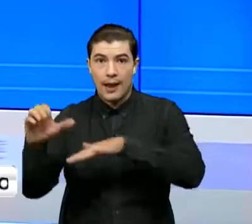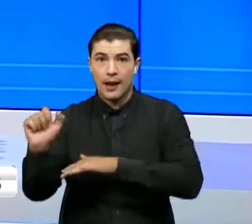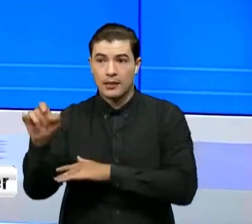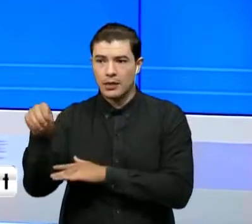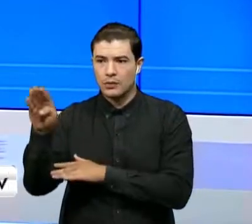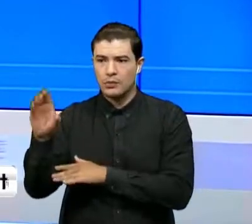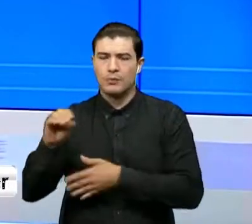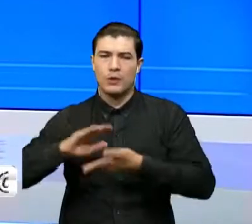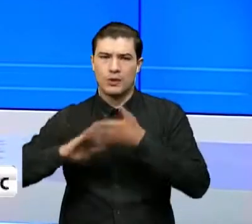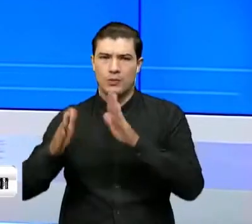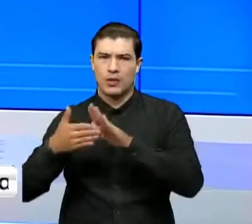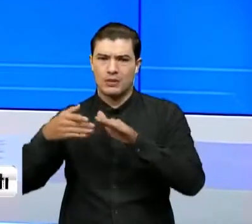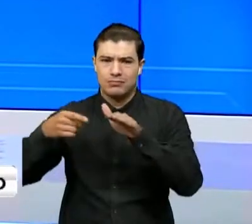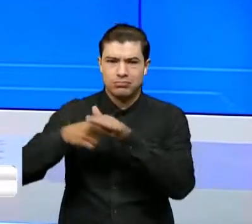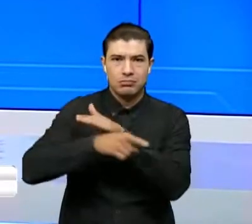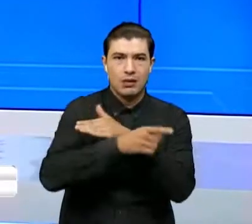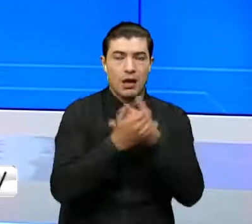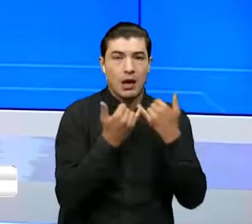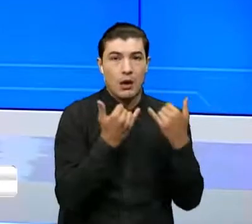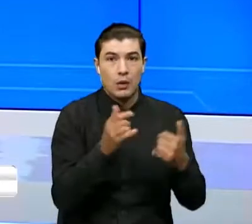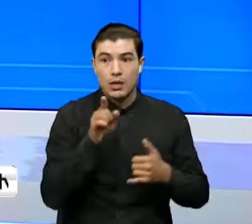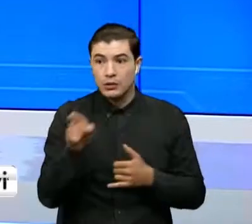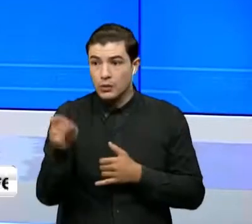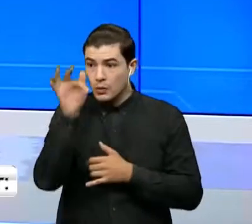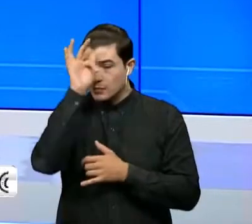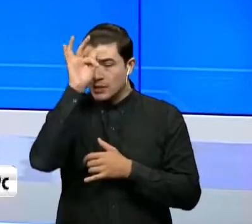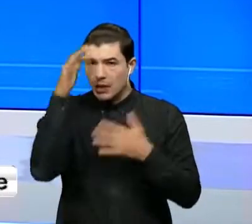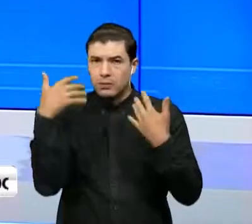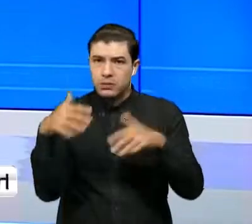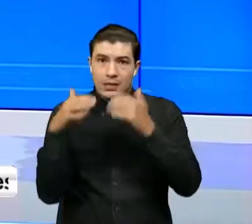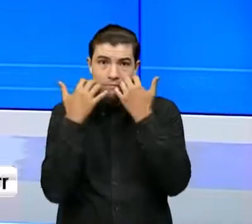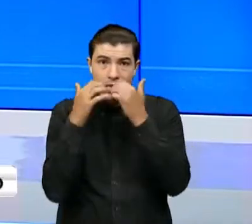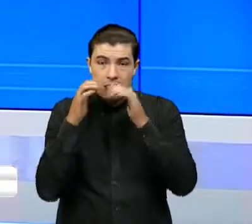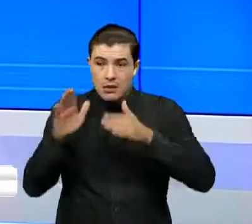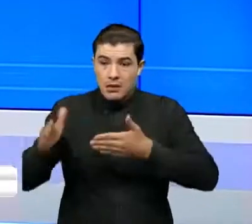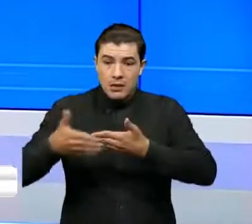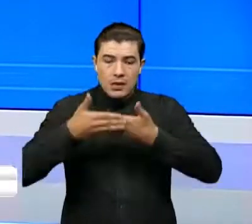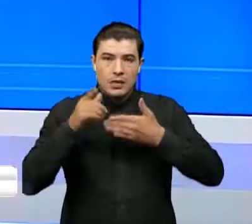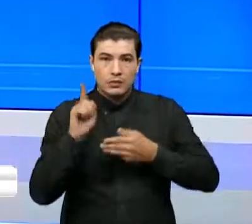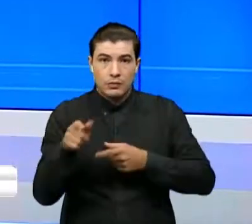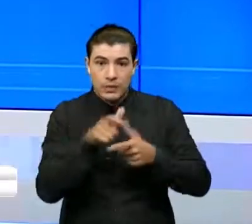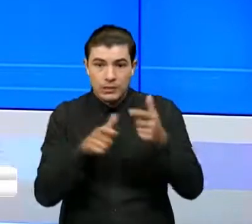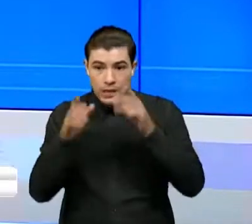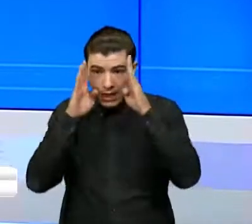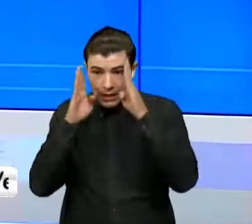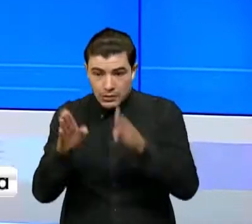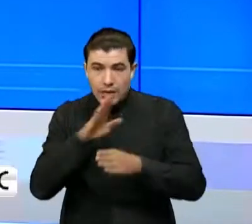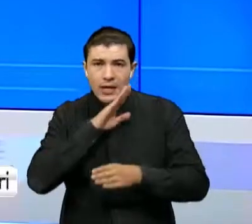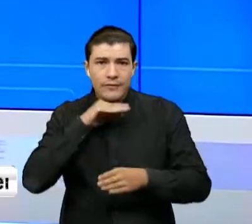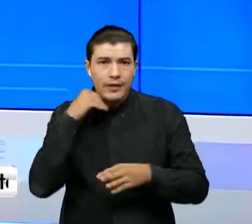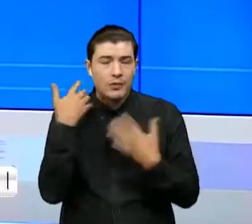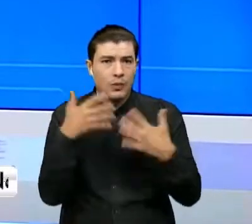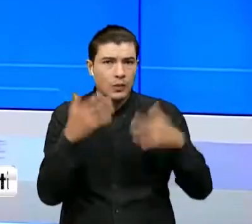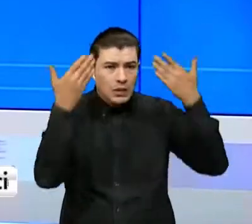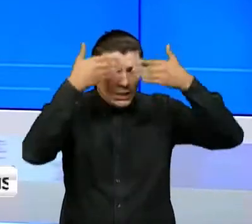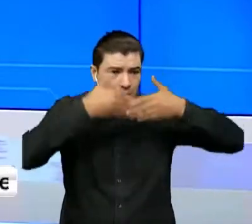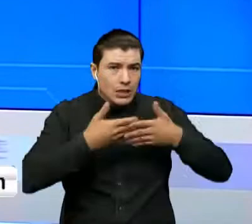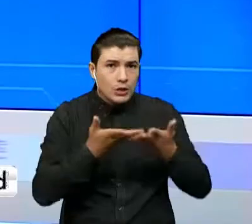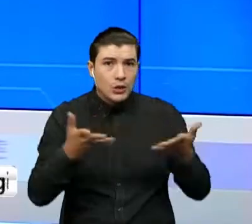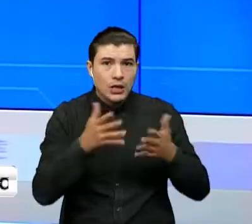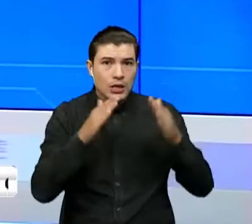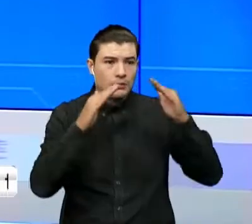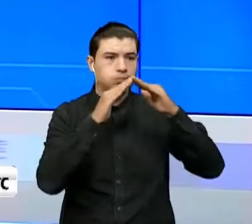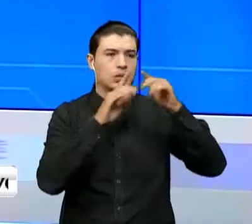de los habitantes de esos municipios ahora los hospitales cerraron sus puertas y la atención a los enfermos se realiza de manera improvisada en las